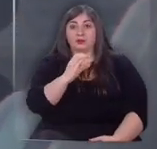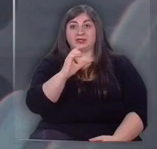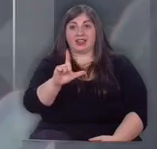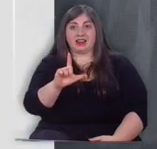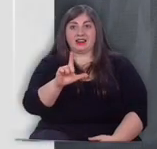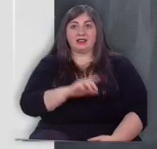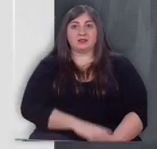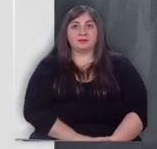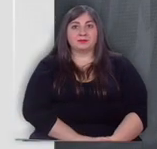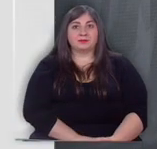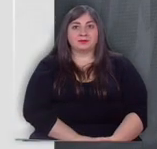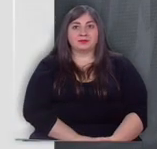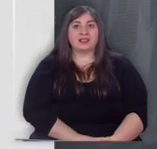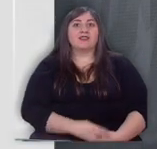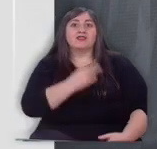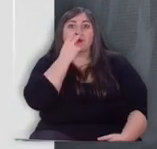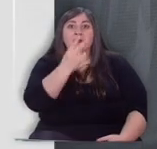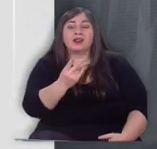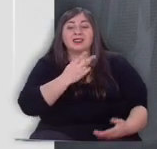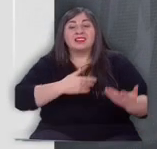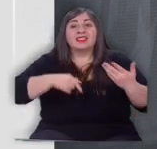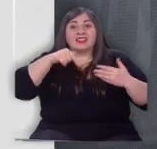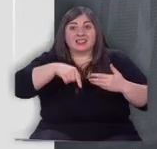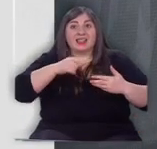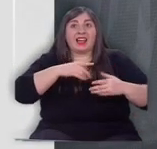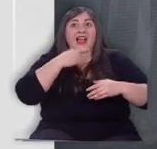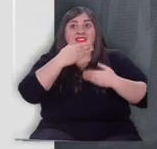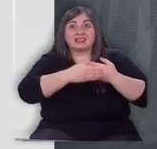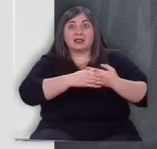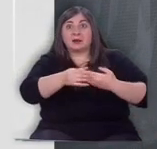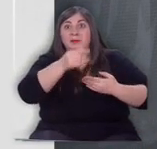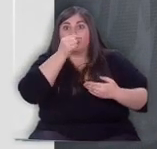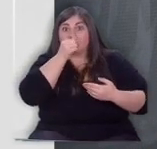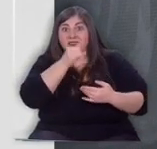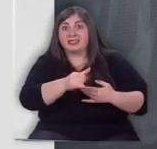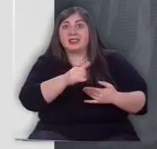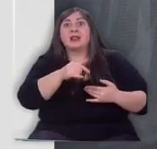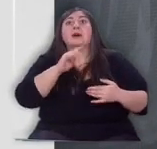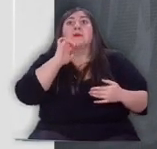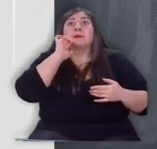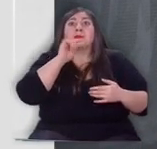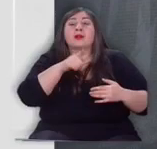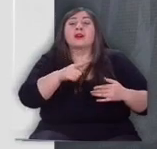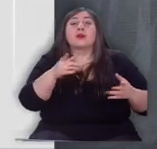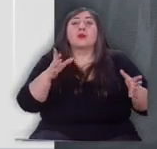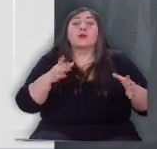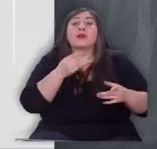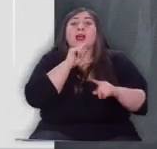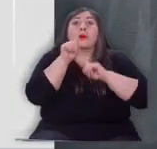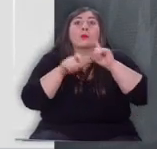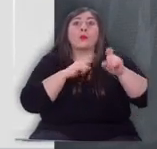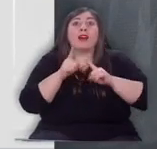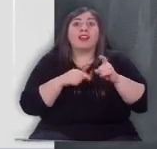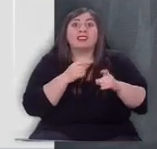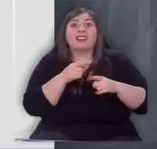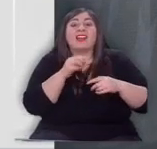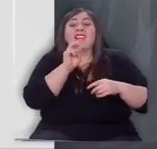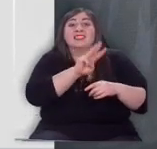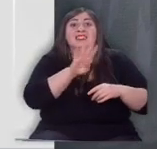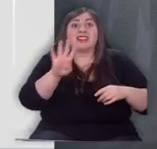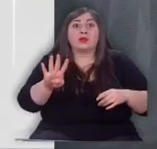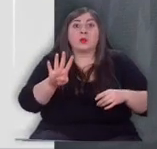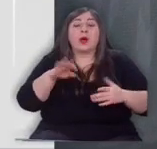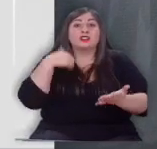24horas.cl. Vamos a nuestro sitio, se lo comentábamos hace algunos instantes. En conjunto con Subjetiva realizamos una encuesta a un panel de